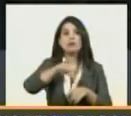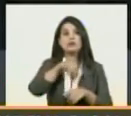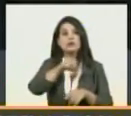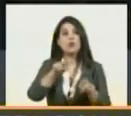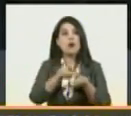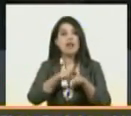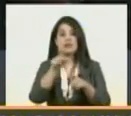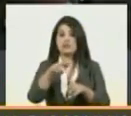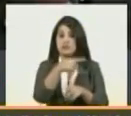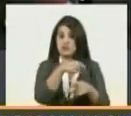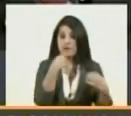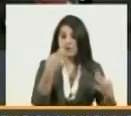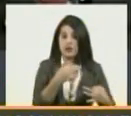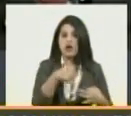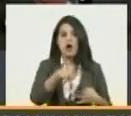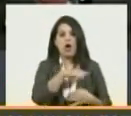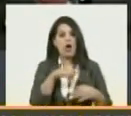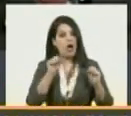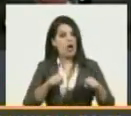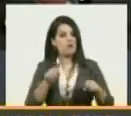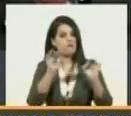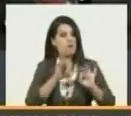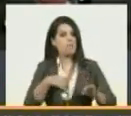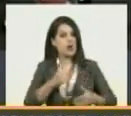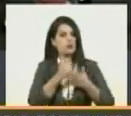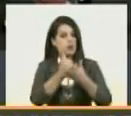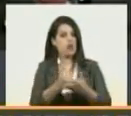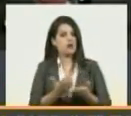sobre Venezuela, hay formas que tienen para ayudar.